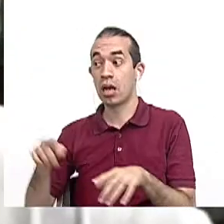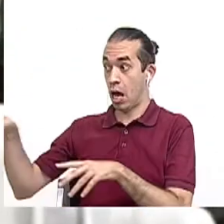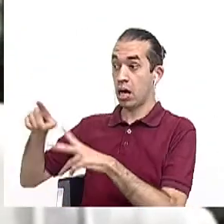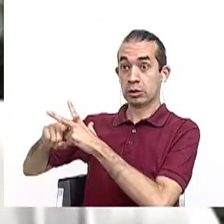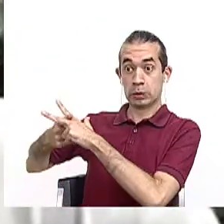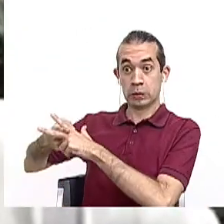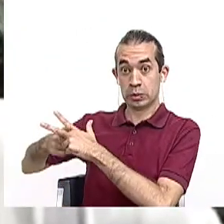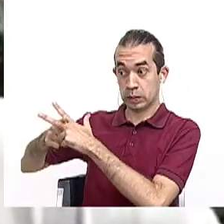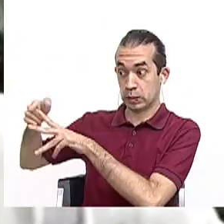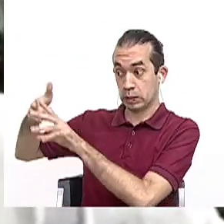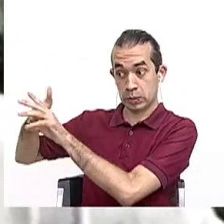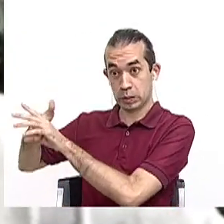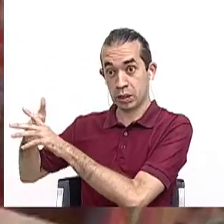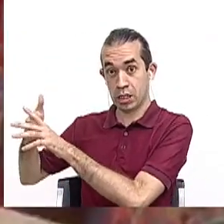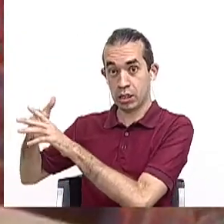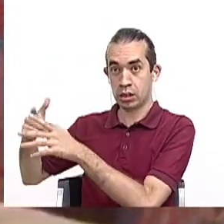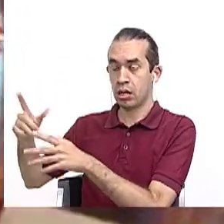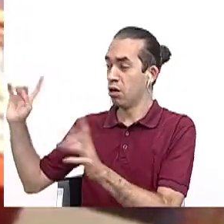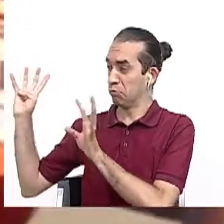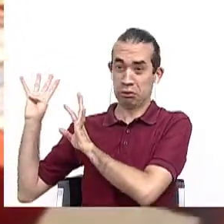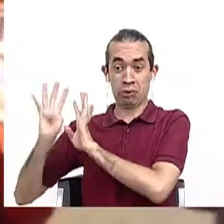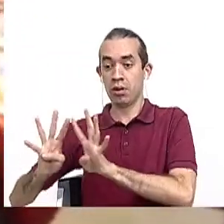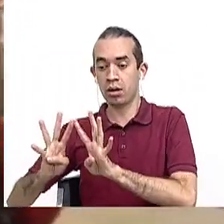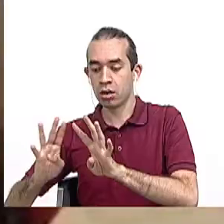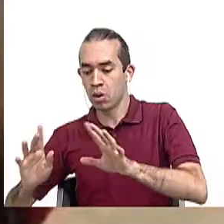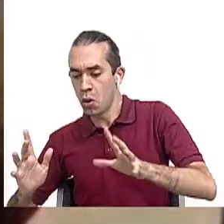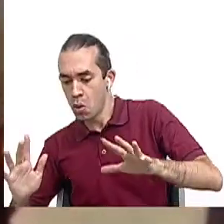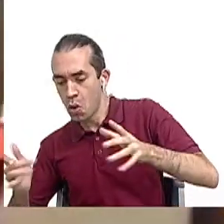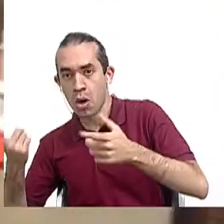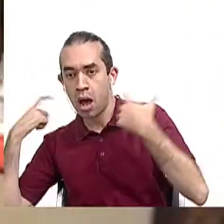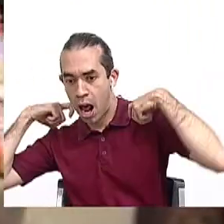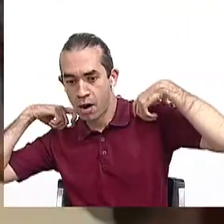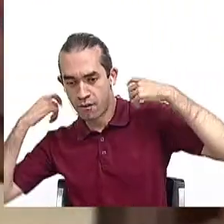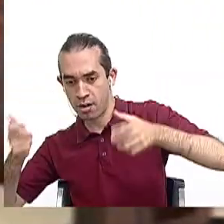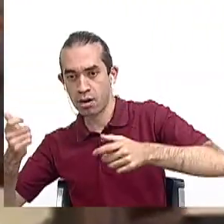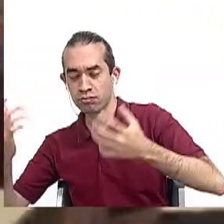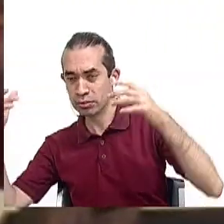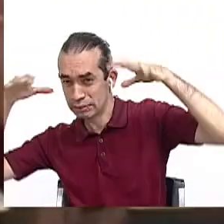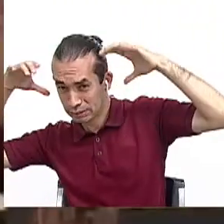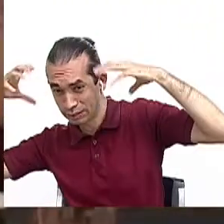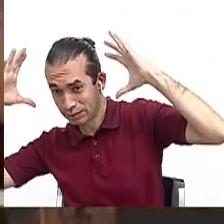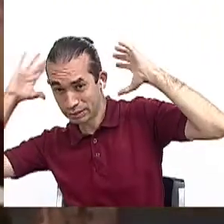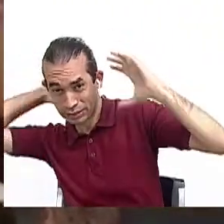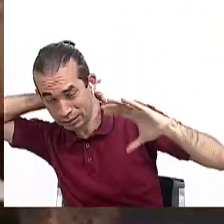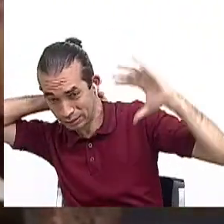y llegaron como 10 y ahí les zafamos la carreta y los paramos y lo volvimos.